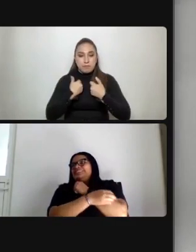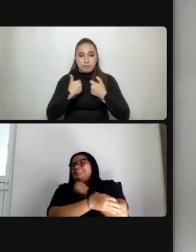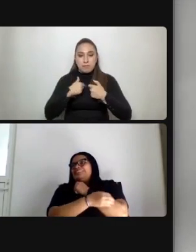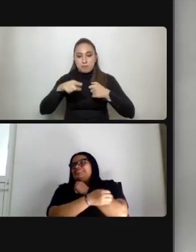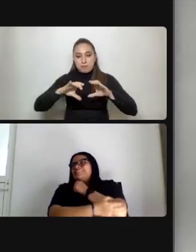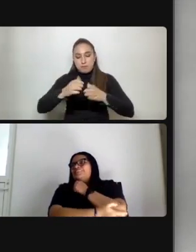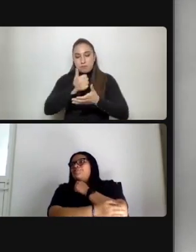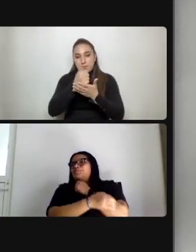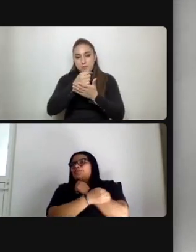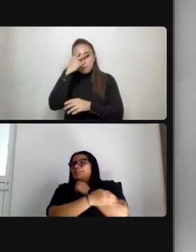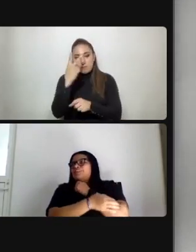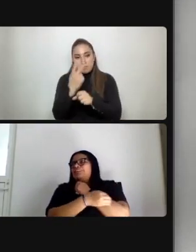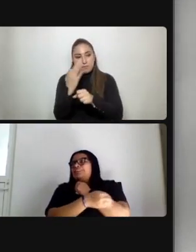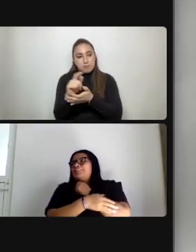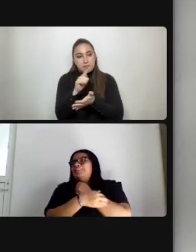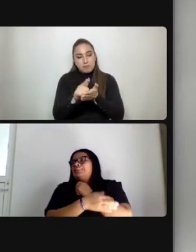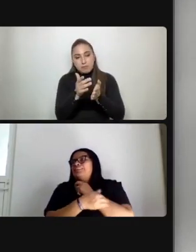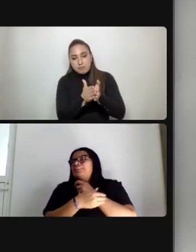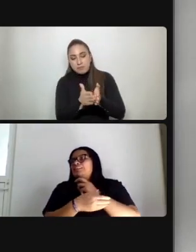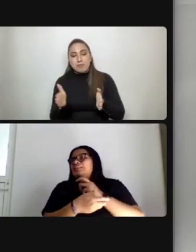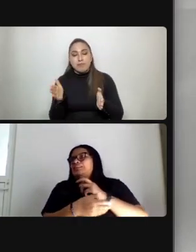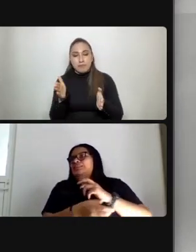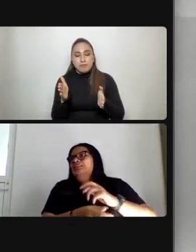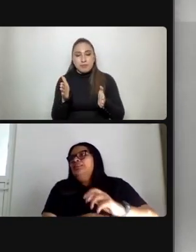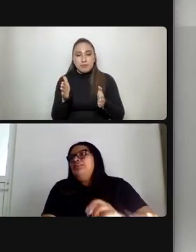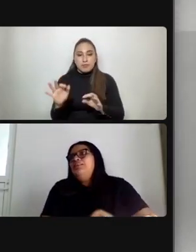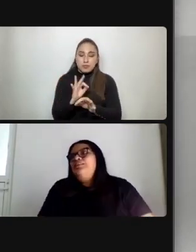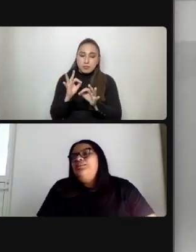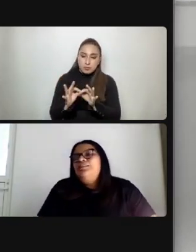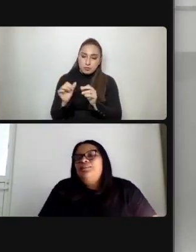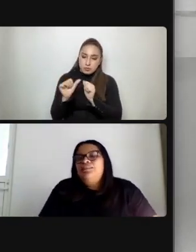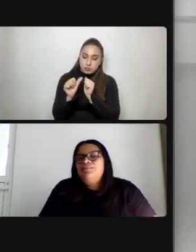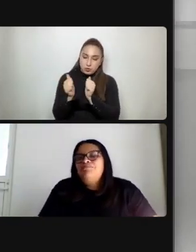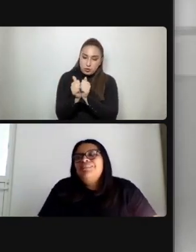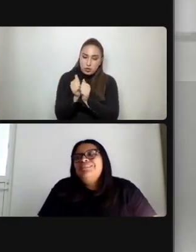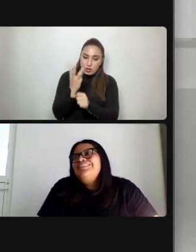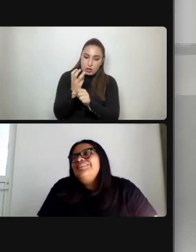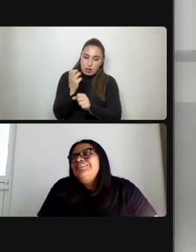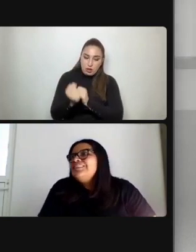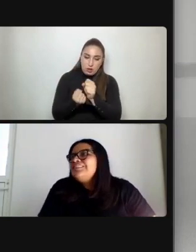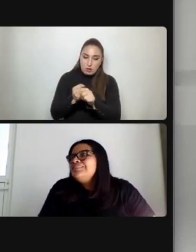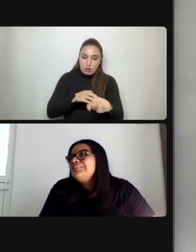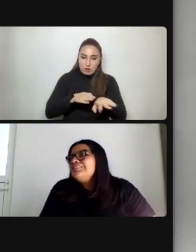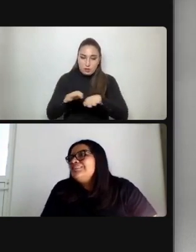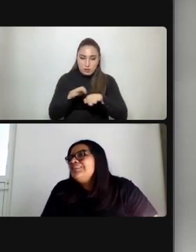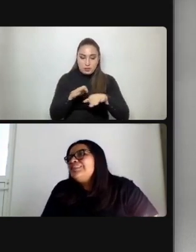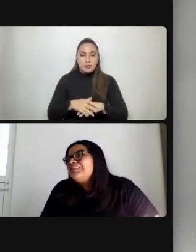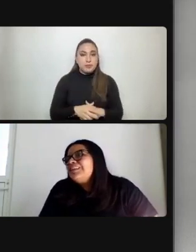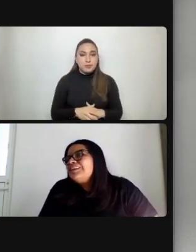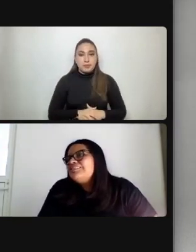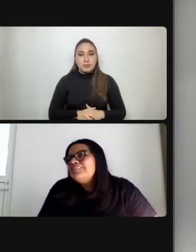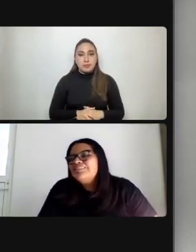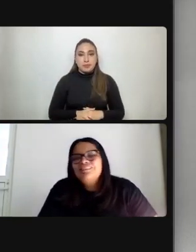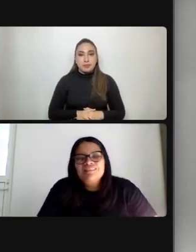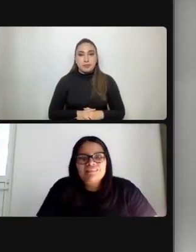de la Ciudad de México, segunda legislatura, correspondiente al tercer año de ejercicio.